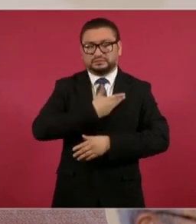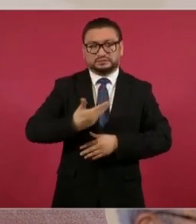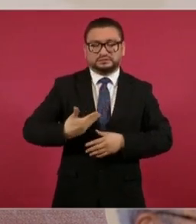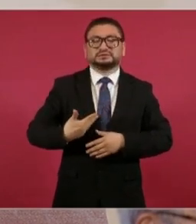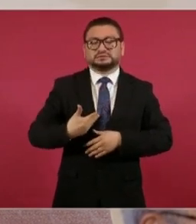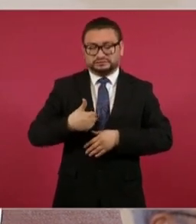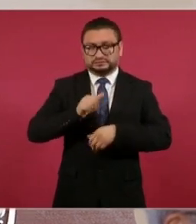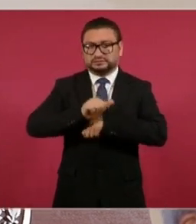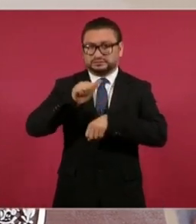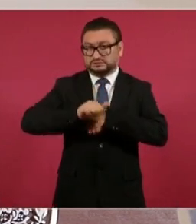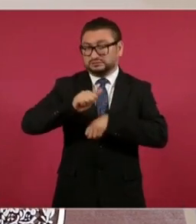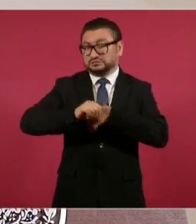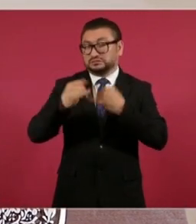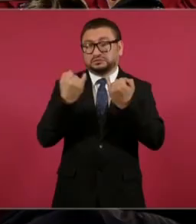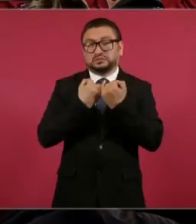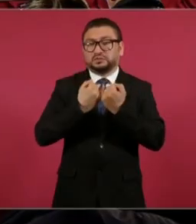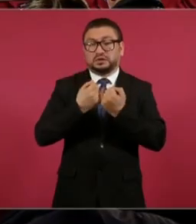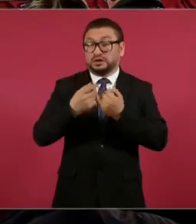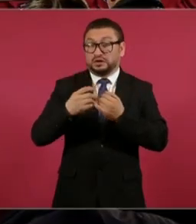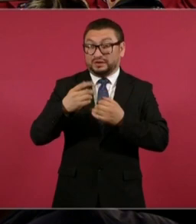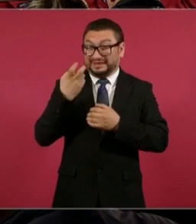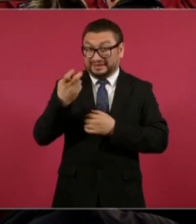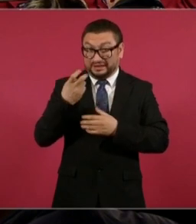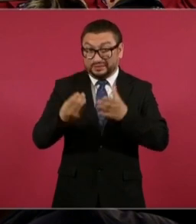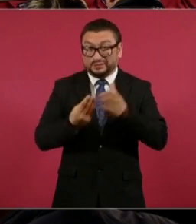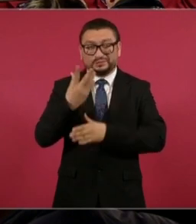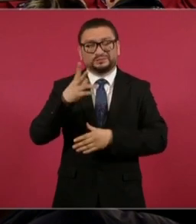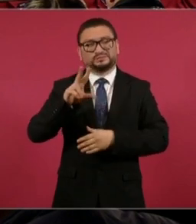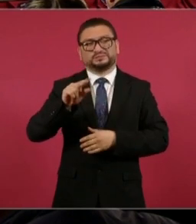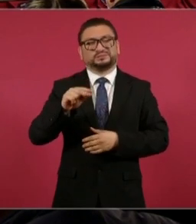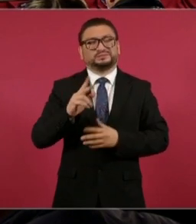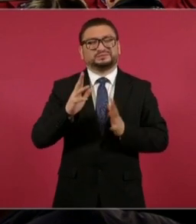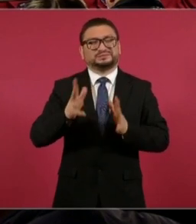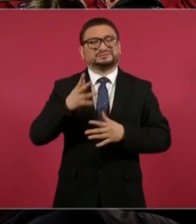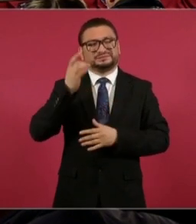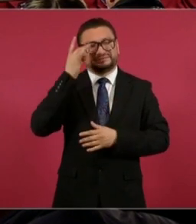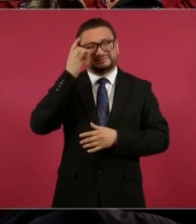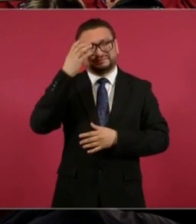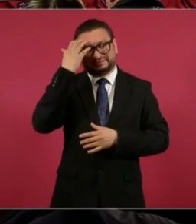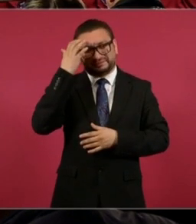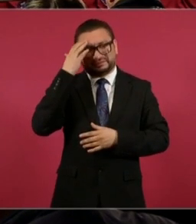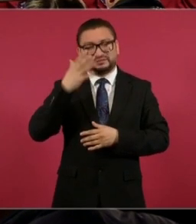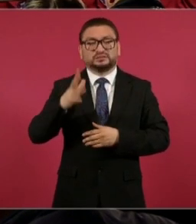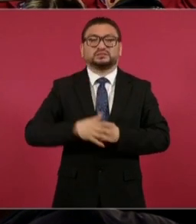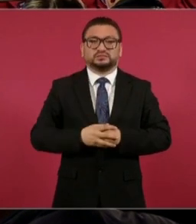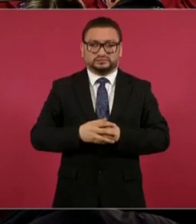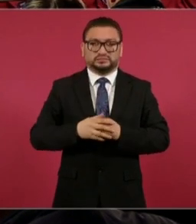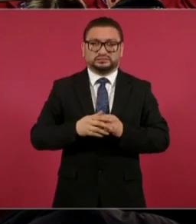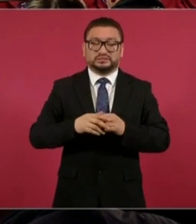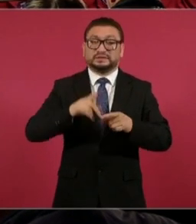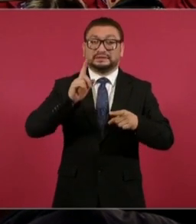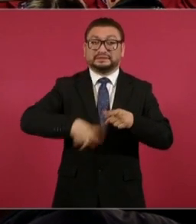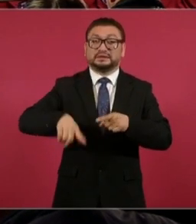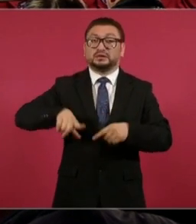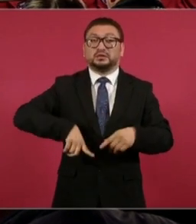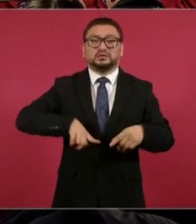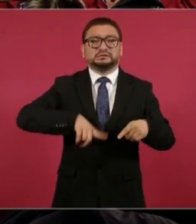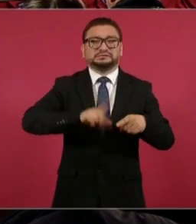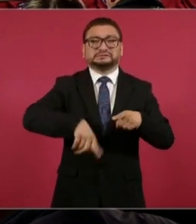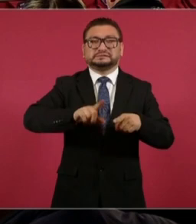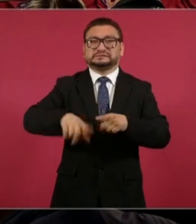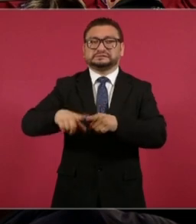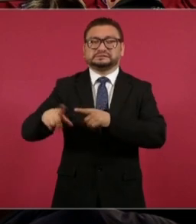nada nuevo es vamos a desaparecer al estado